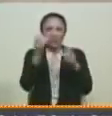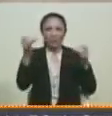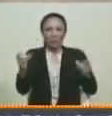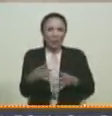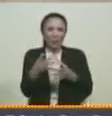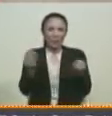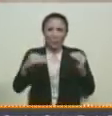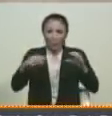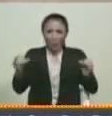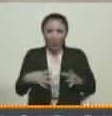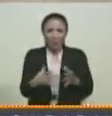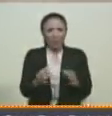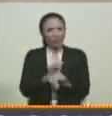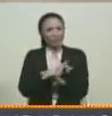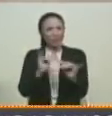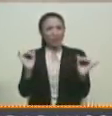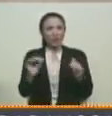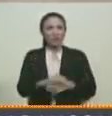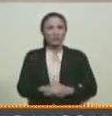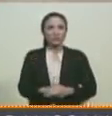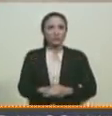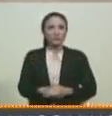Violencia entonces.